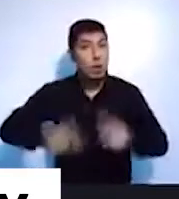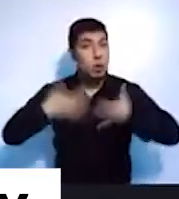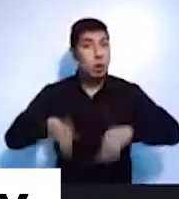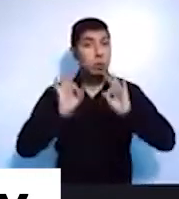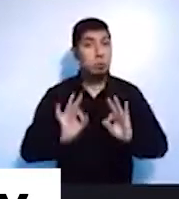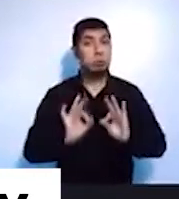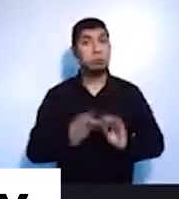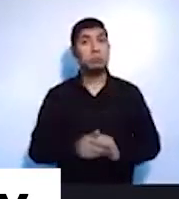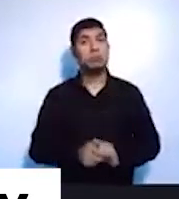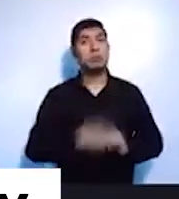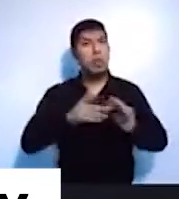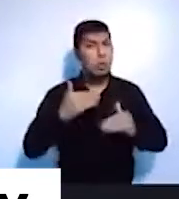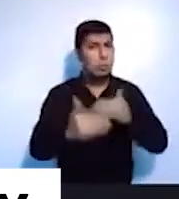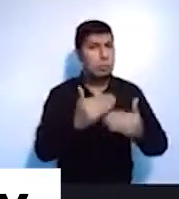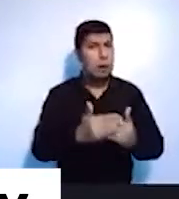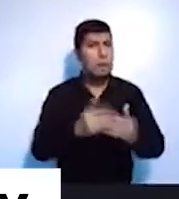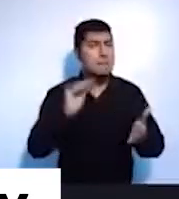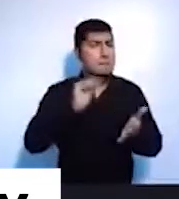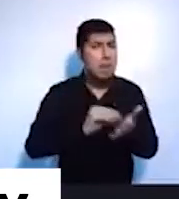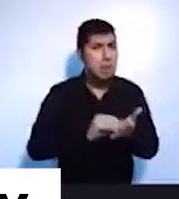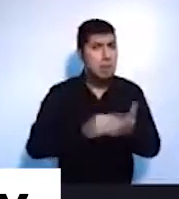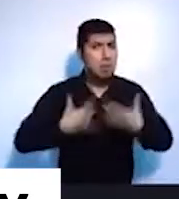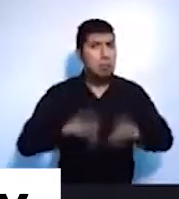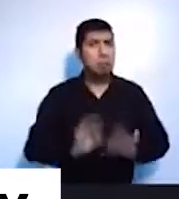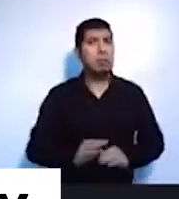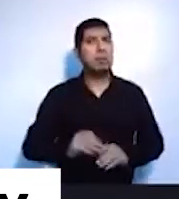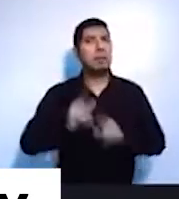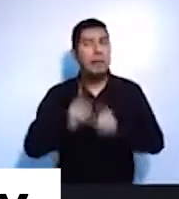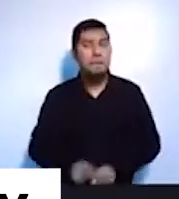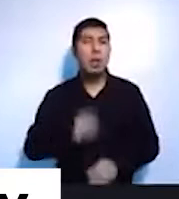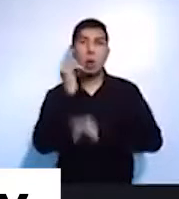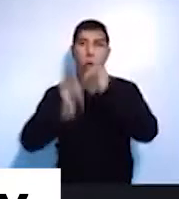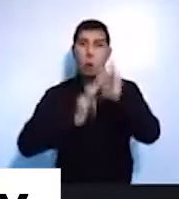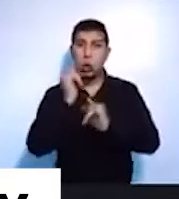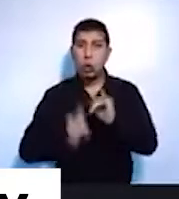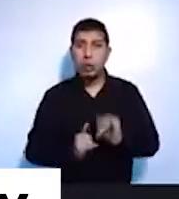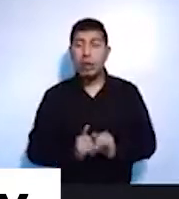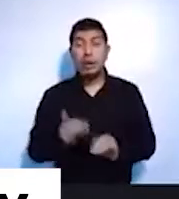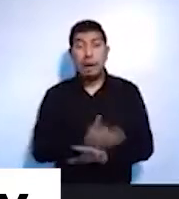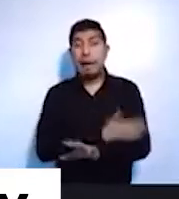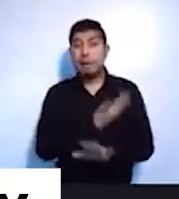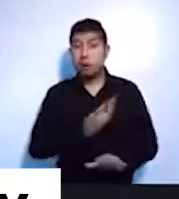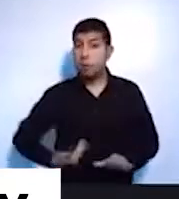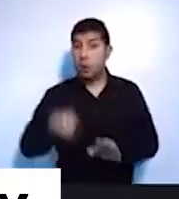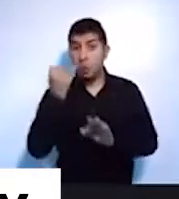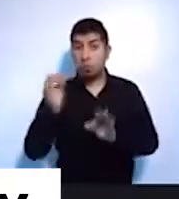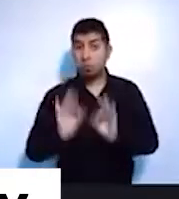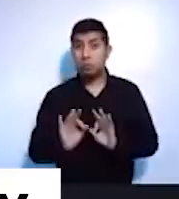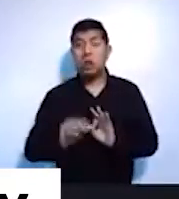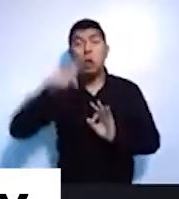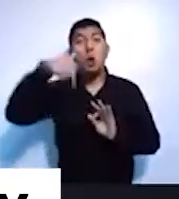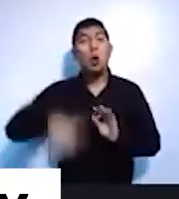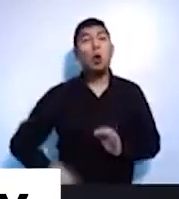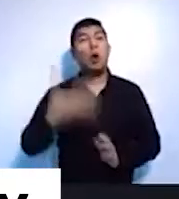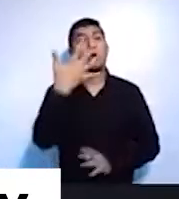recuperación de los pacientes. Tenemos que reportar, lamentablemente, como acaba de contar también el señor gobernador, 5